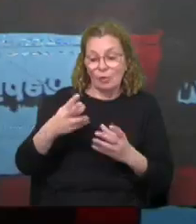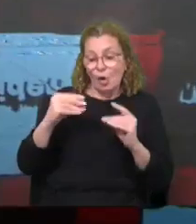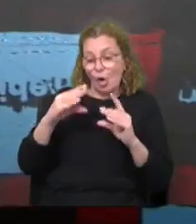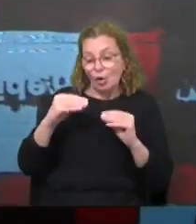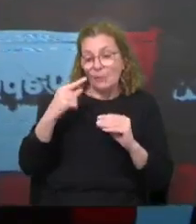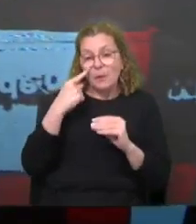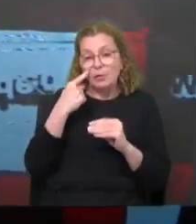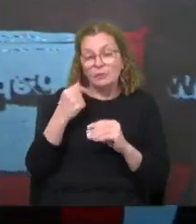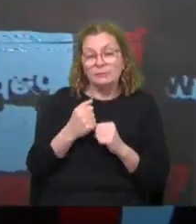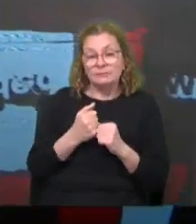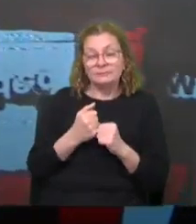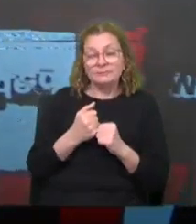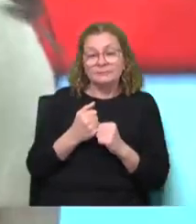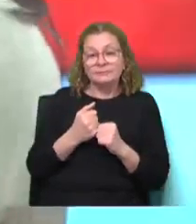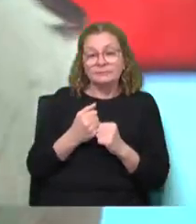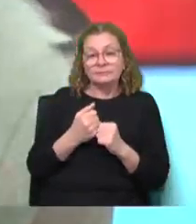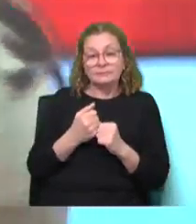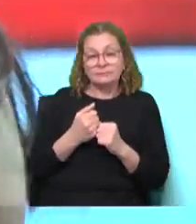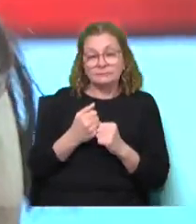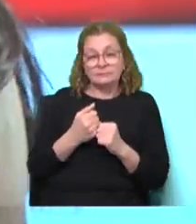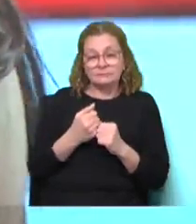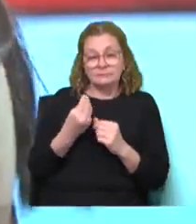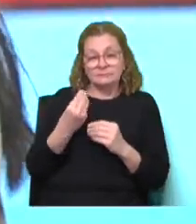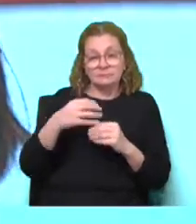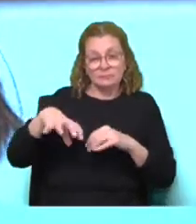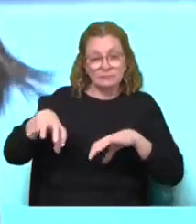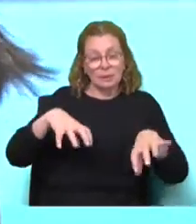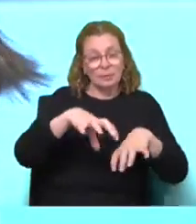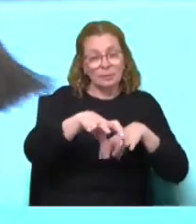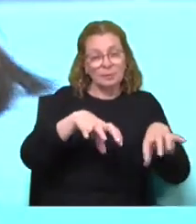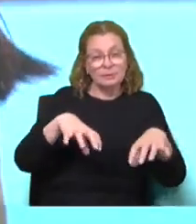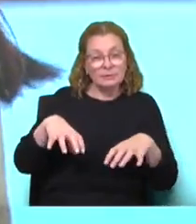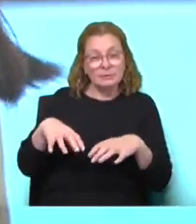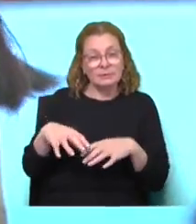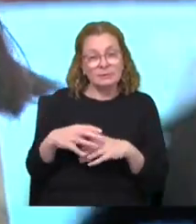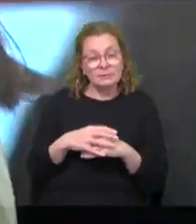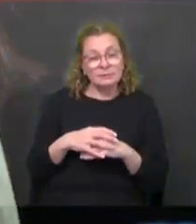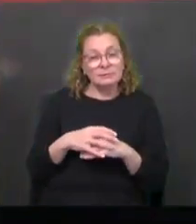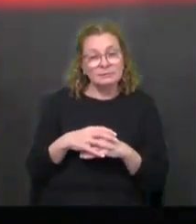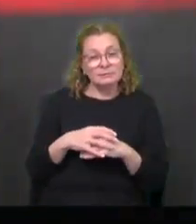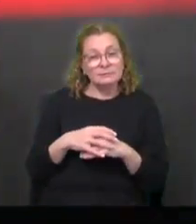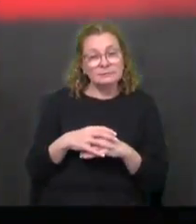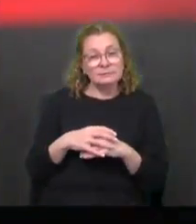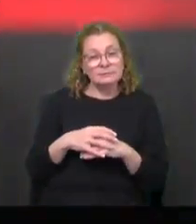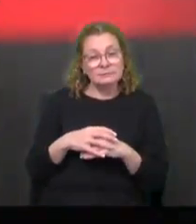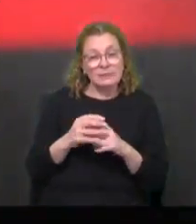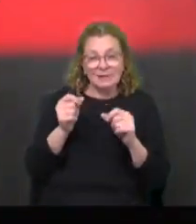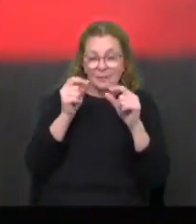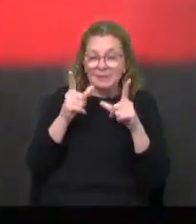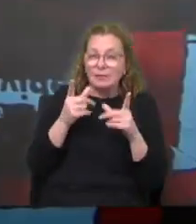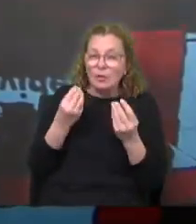toma cómo, que perdón, ¿cómo distribuyen el espacio en el Ante la Arena? Eso, eso es como... Me llama está la todo atención.